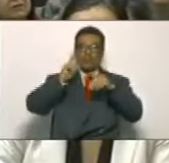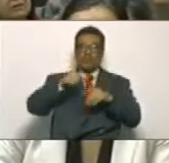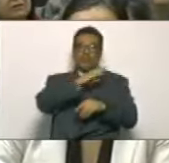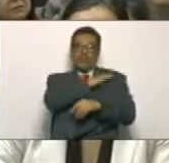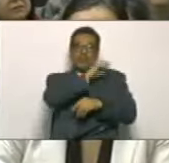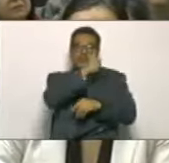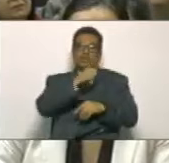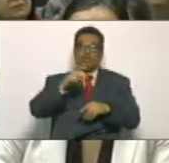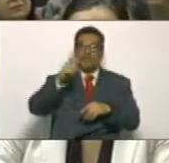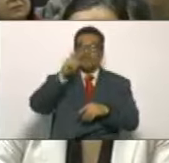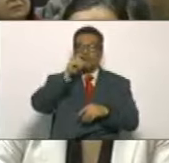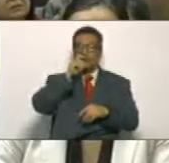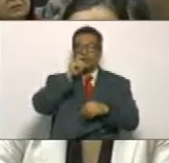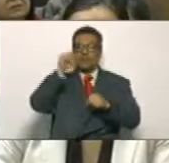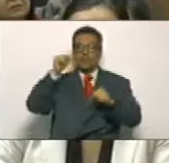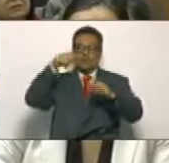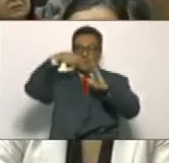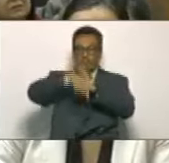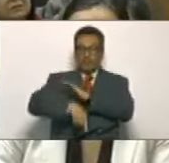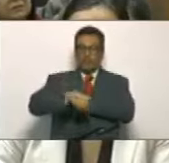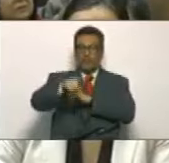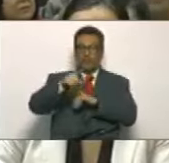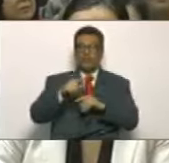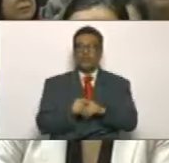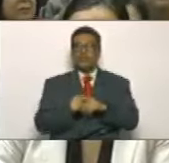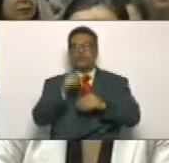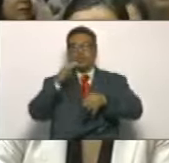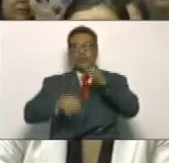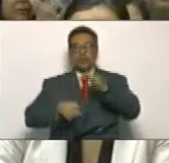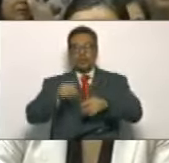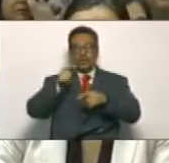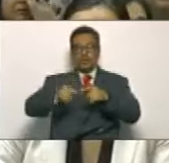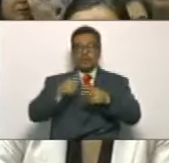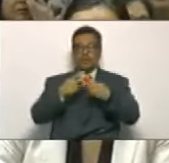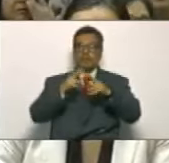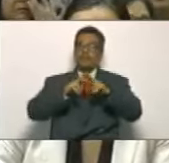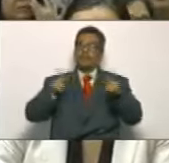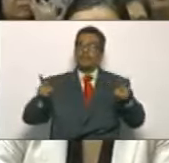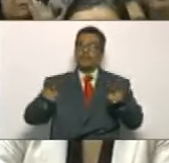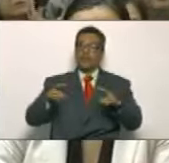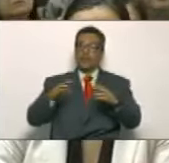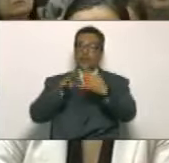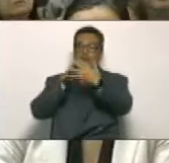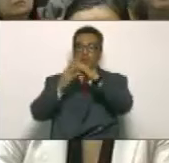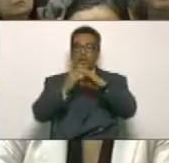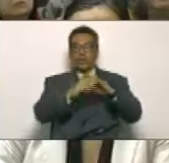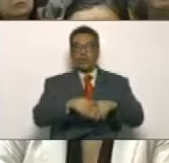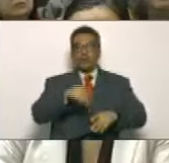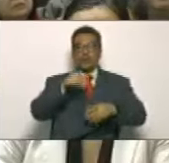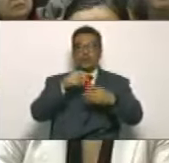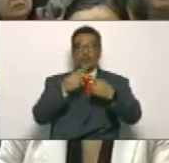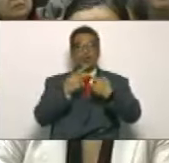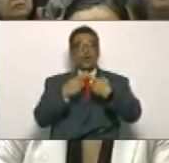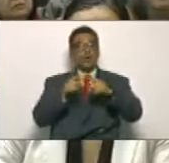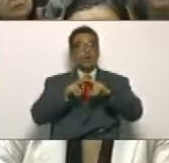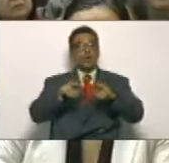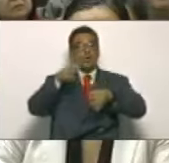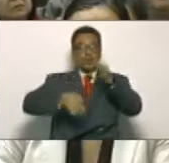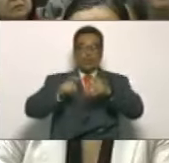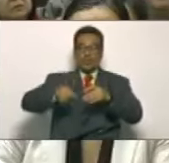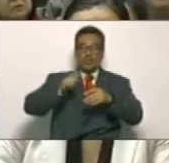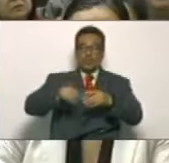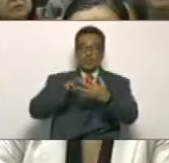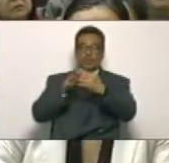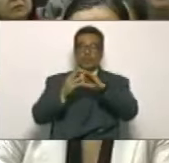jefe de Estado, de profundizar en lo que tiene que ver con la justicia de paz comunal. Tenemos una ley de jueces de paz, pero hoy tenemos un